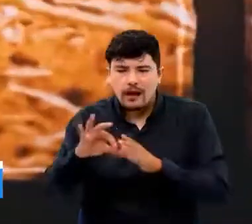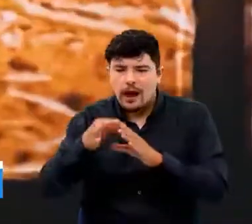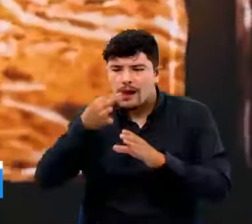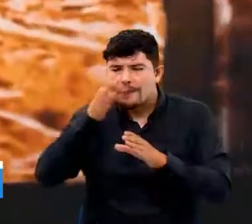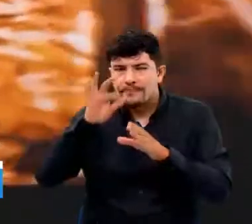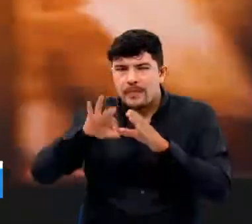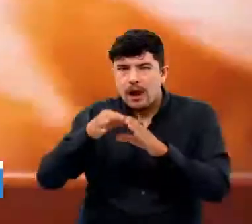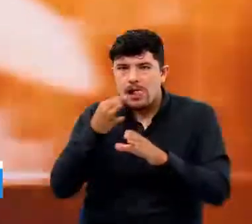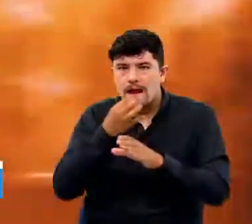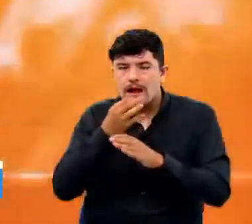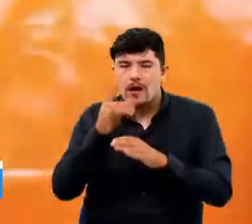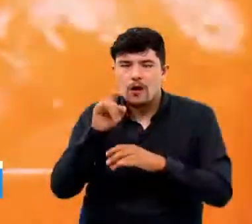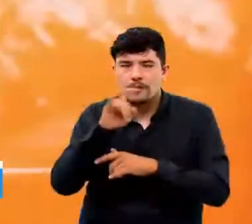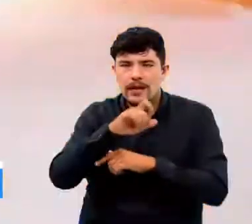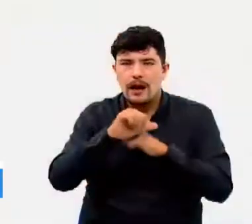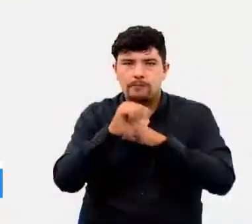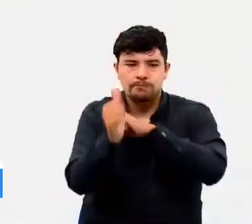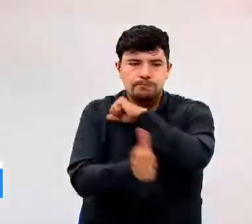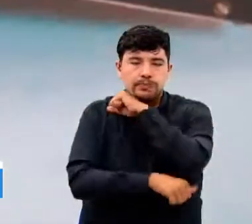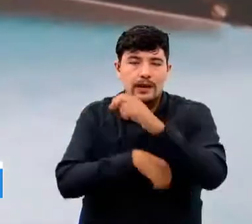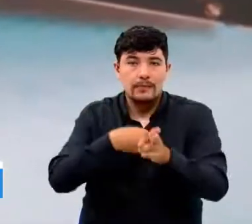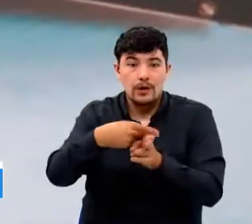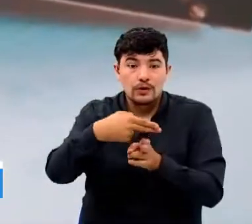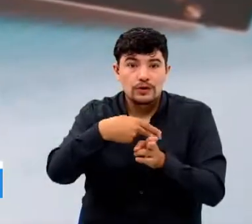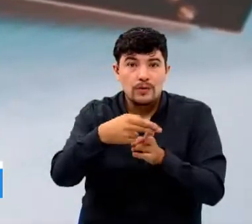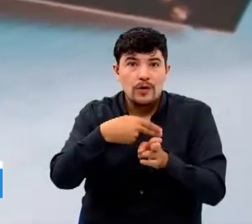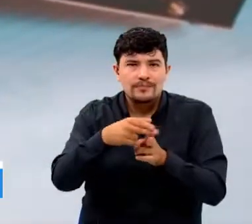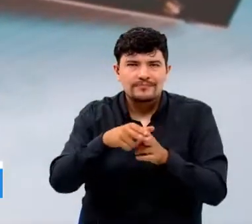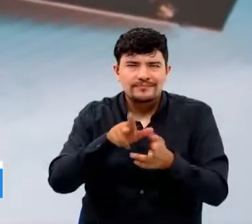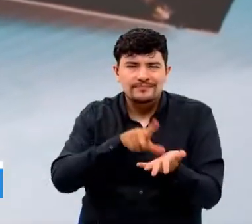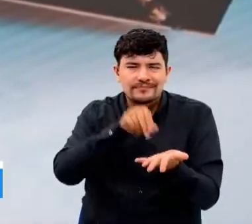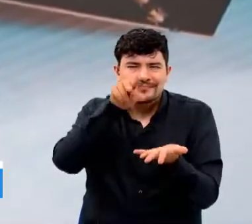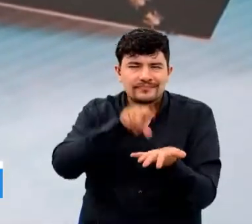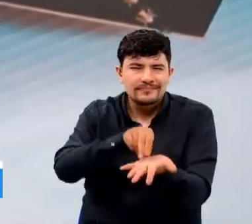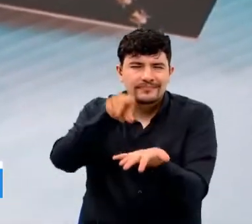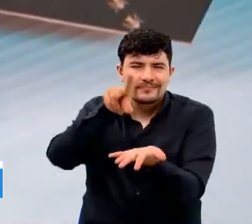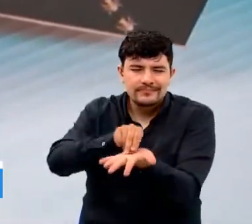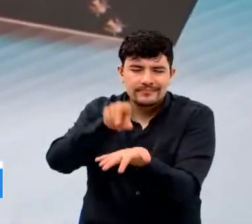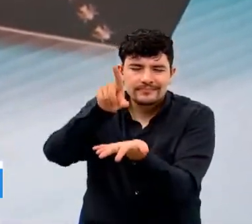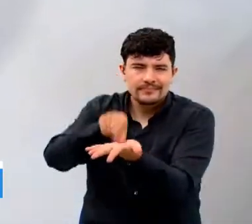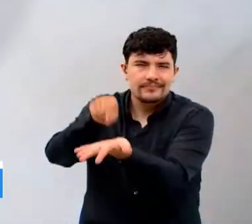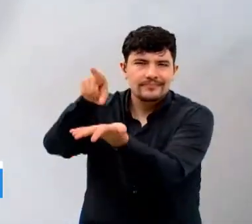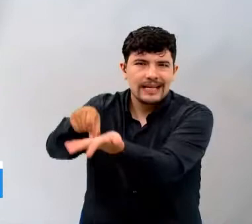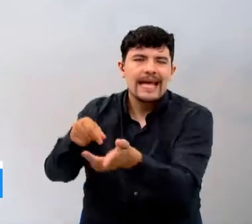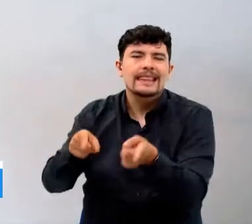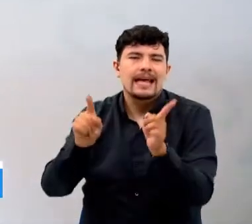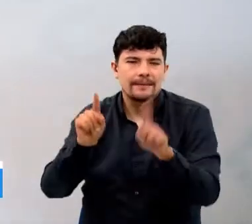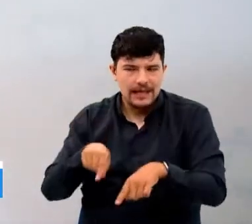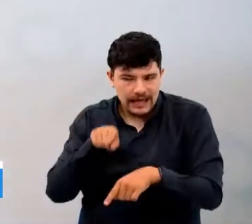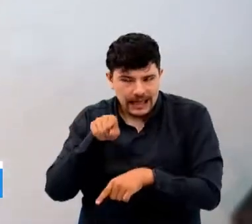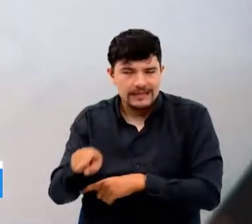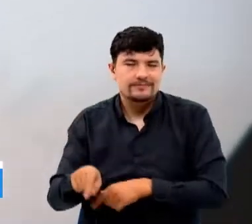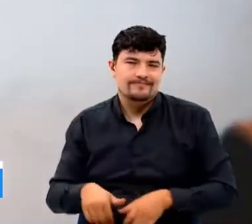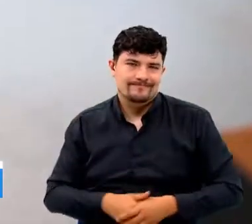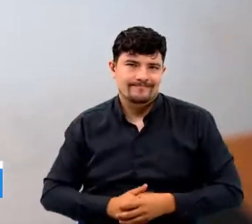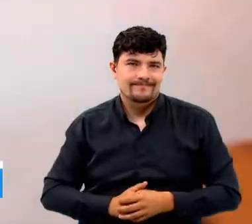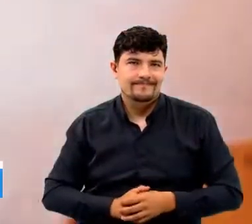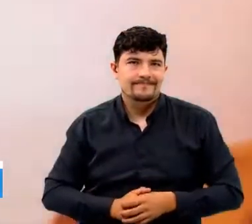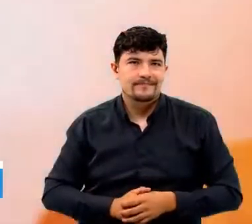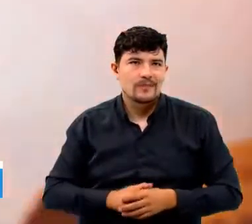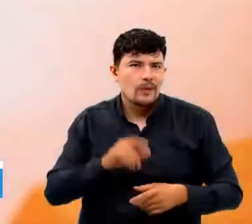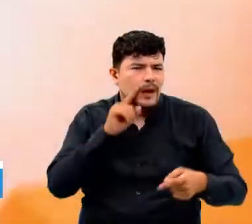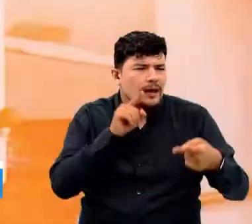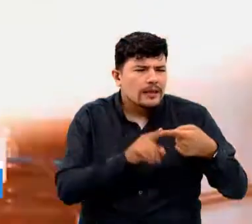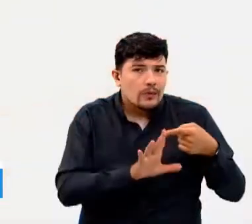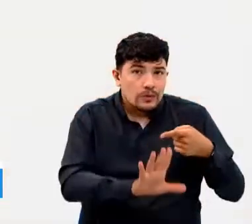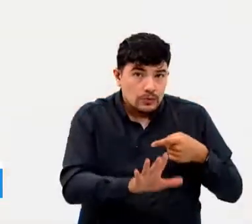de hormigas culonas y próximamente de grillos. Eso es lo que estamos haciendo. Realmente es tomar una tradición